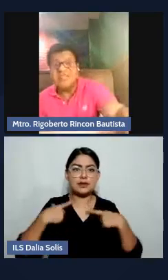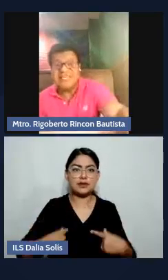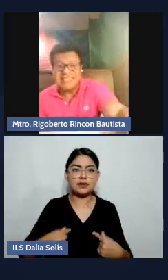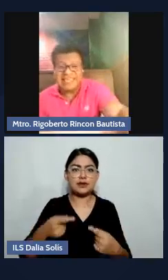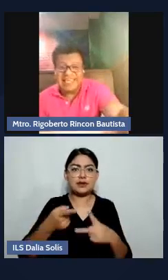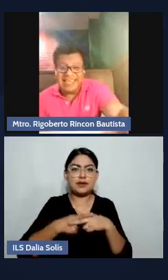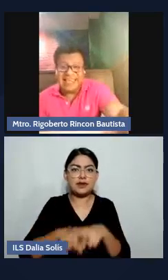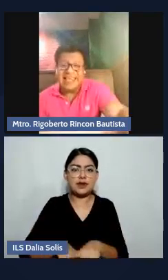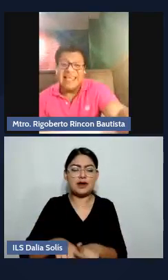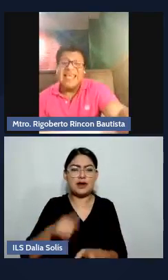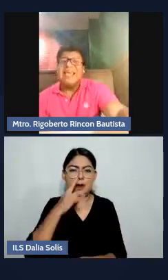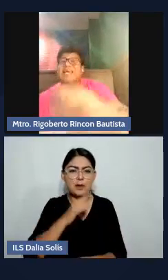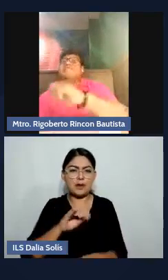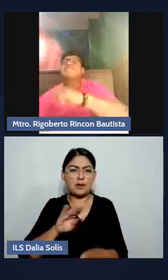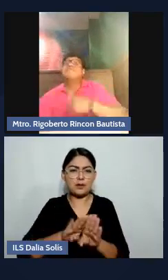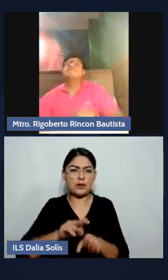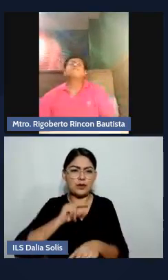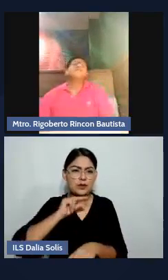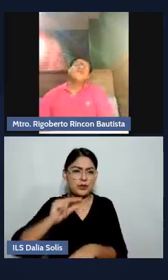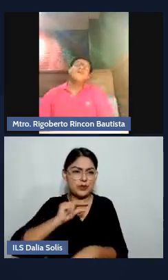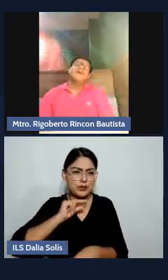quedan